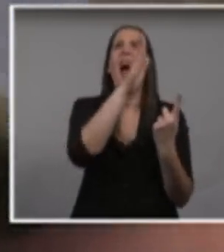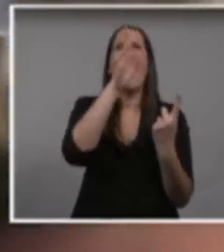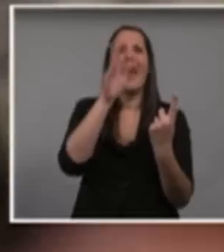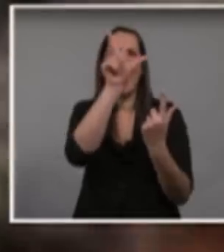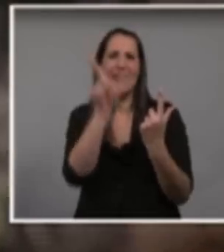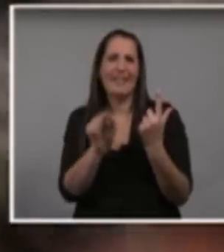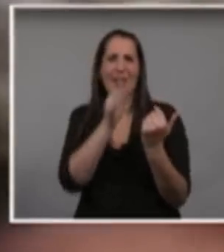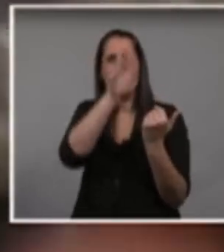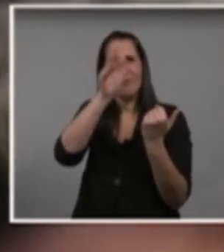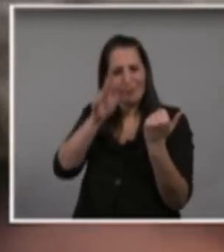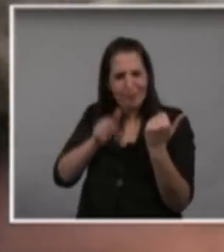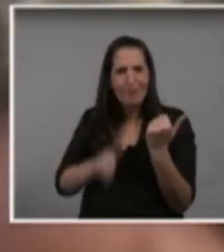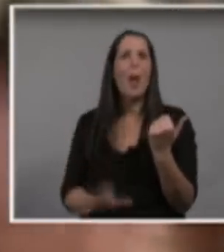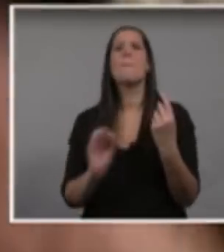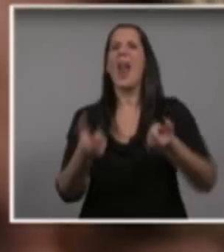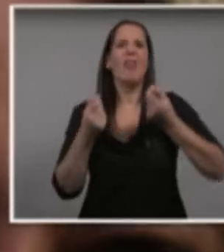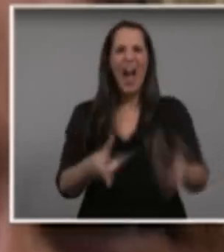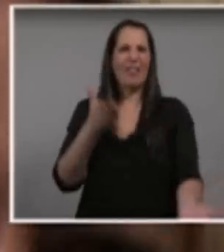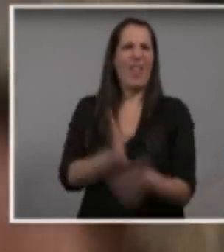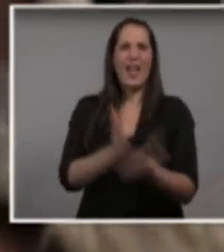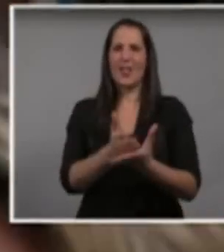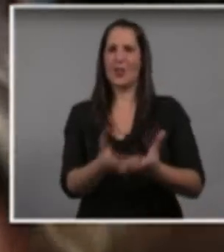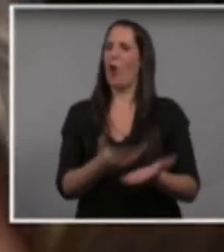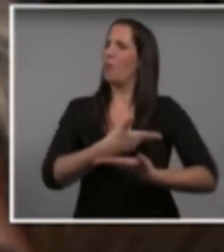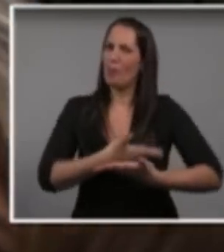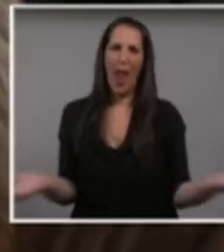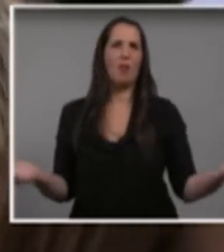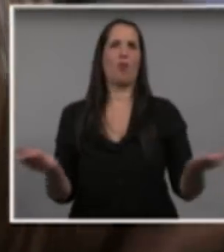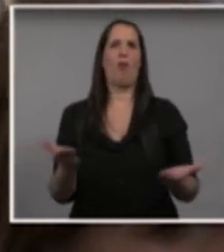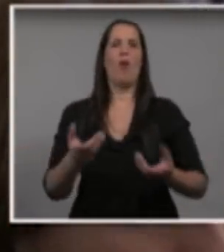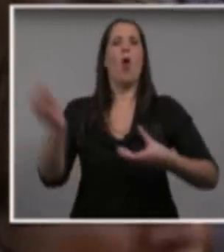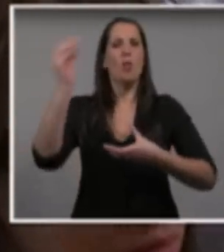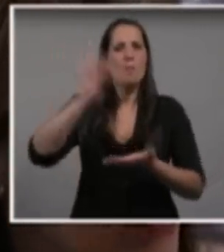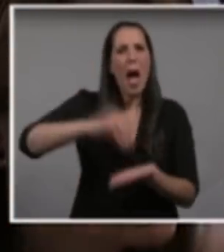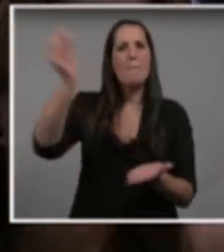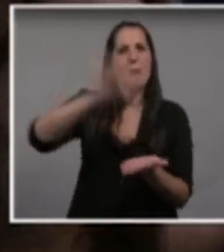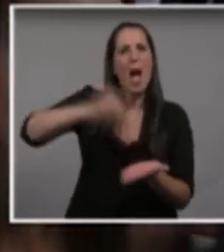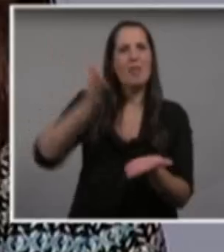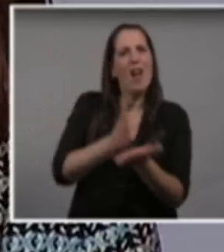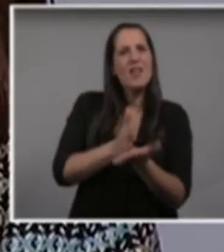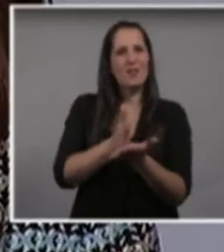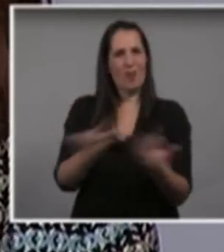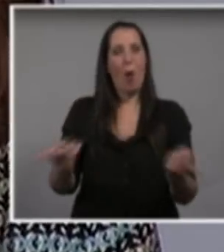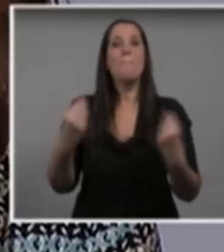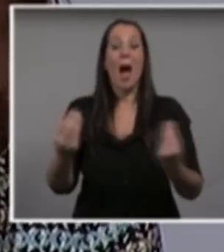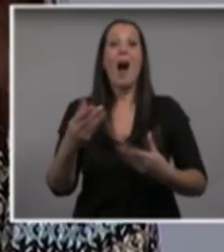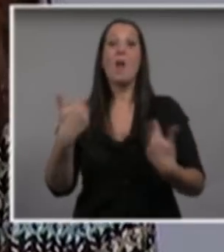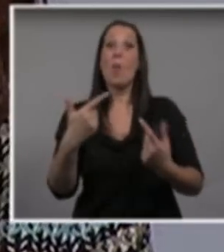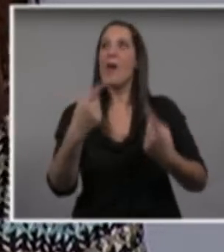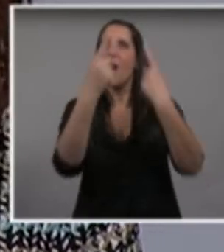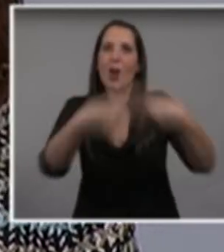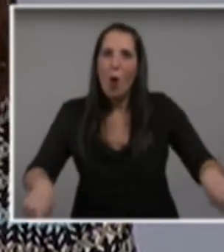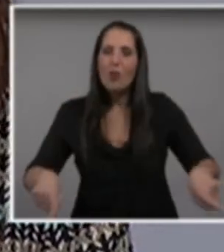patria, dando derechos, ampliando derechos, permitiendo el acceso a los grandes bienes